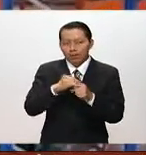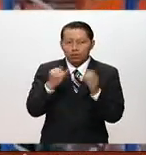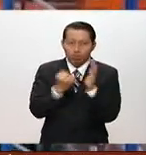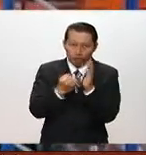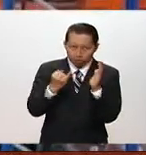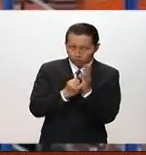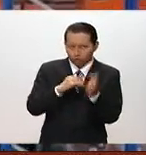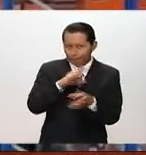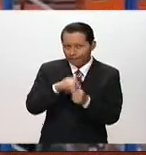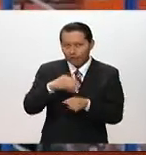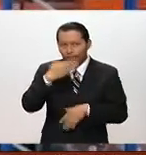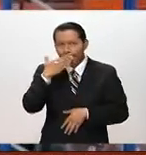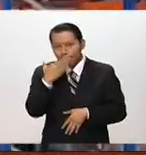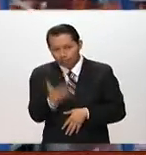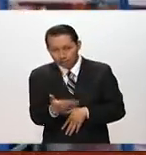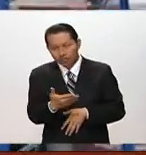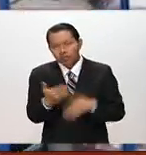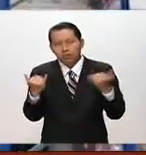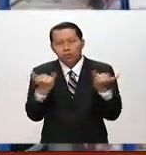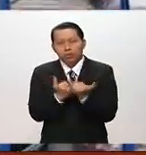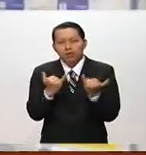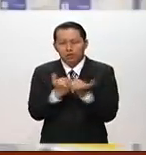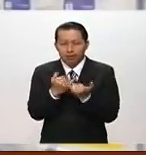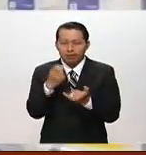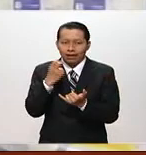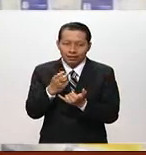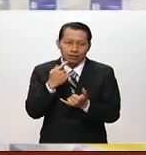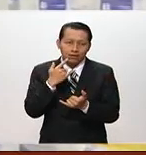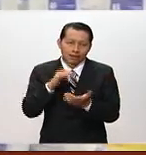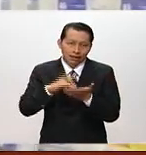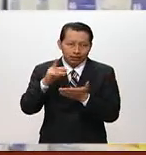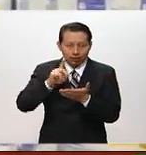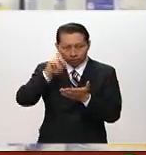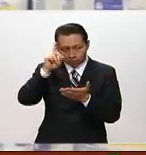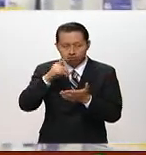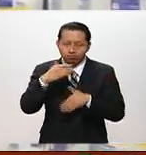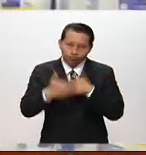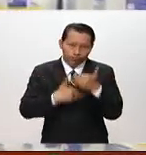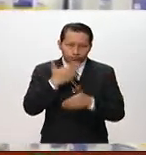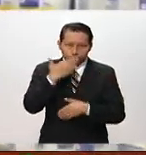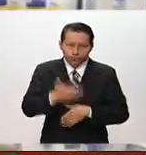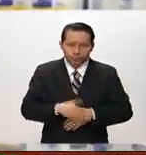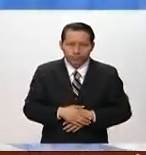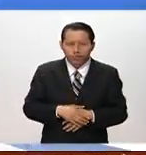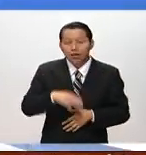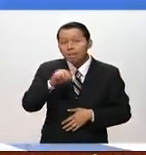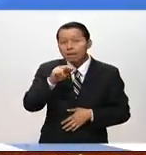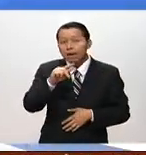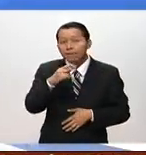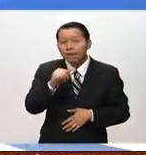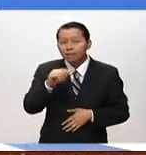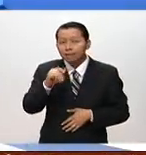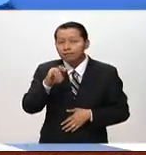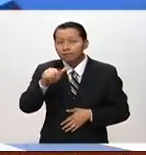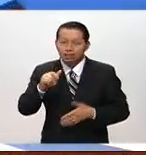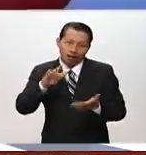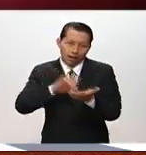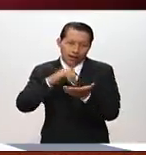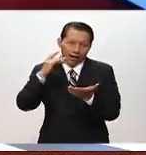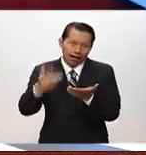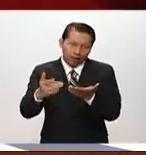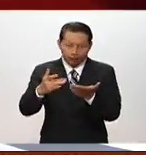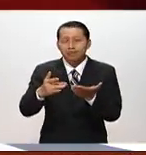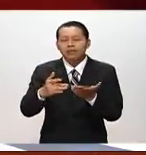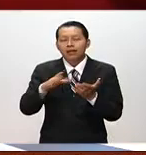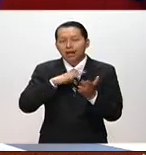todo bien. Entonces vamos bien, gracias a Dios, vamos bien. Muy bien, Marta Cecilia, nuestra emprendedora del día, gracias por estar con nosotros